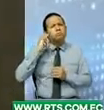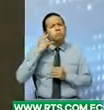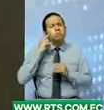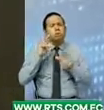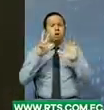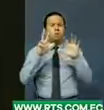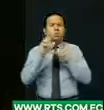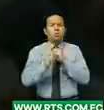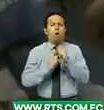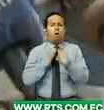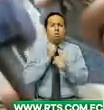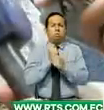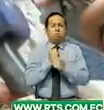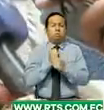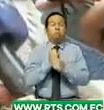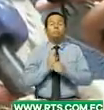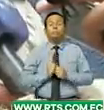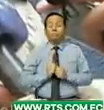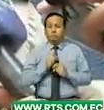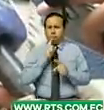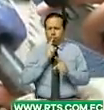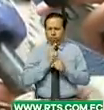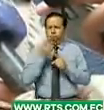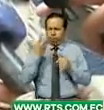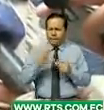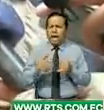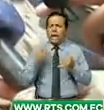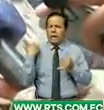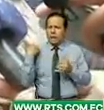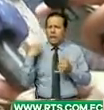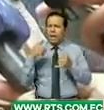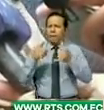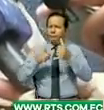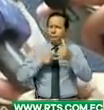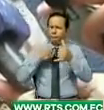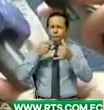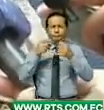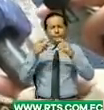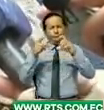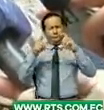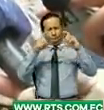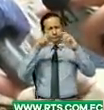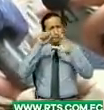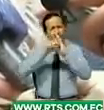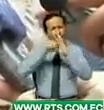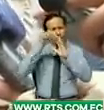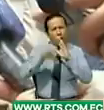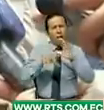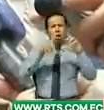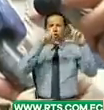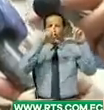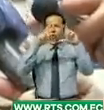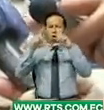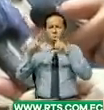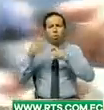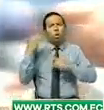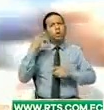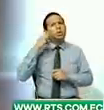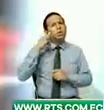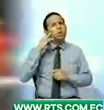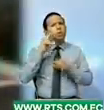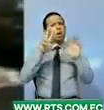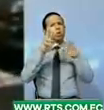de edad. Hay videos, hay fotos de todo lo que hacían. Prácticamente la niña desde los 8 años fue